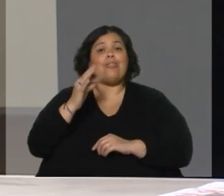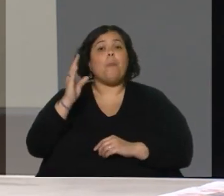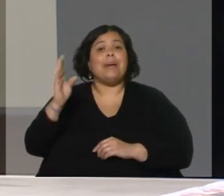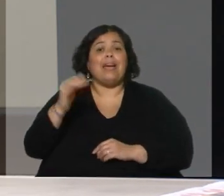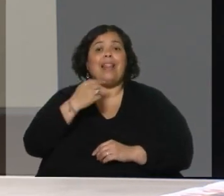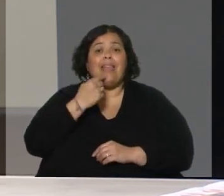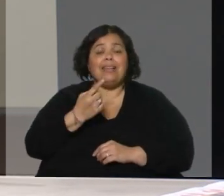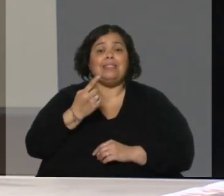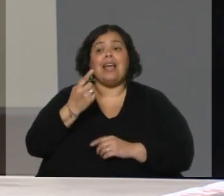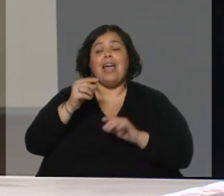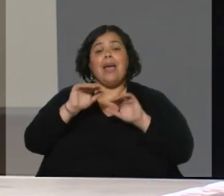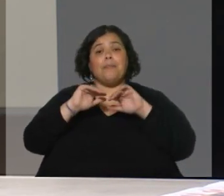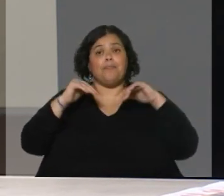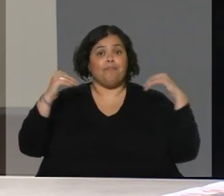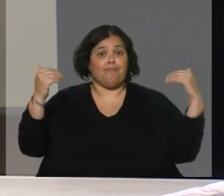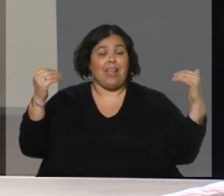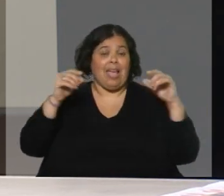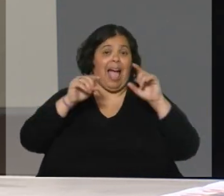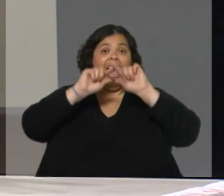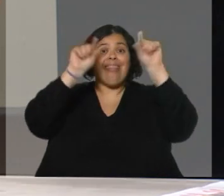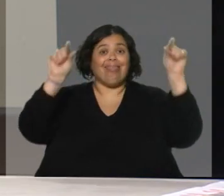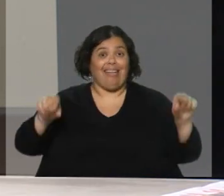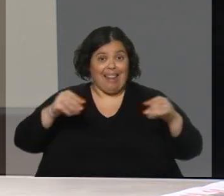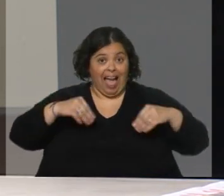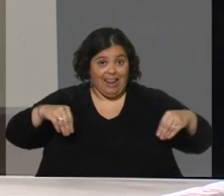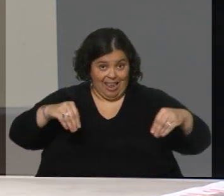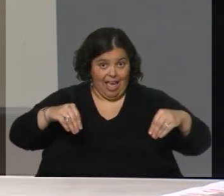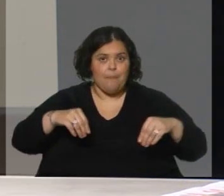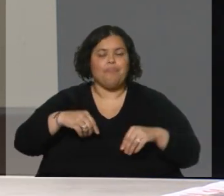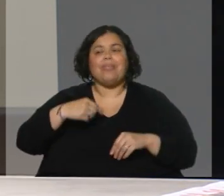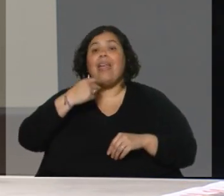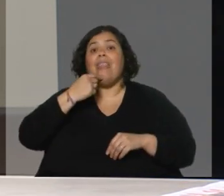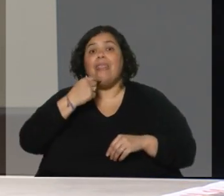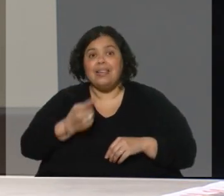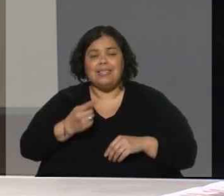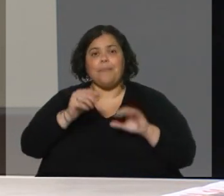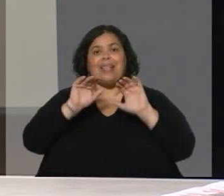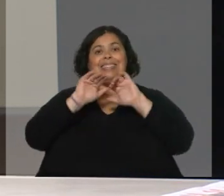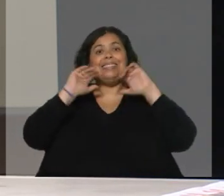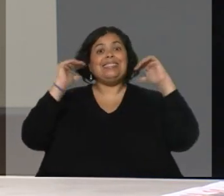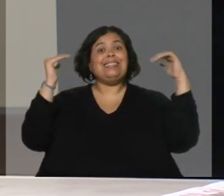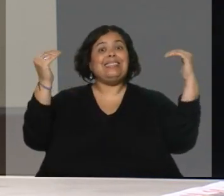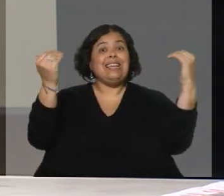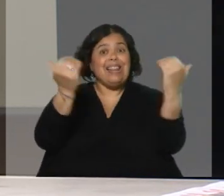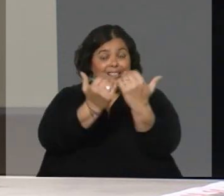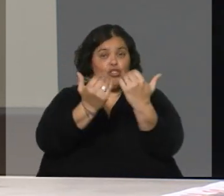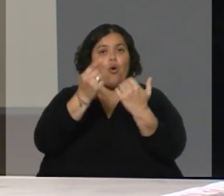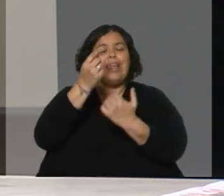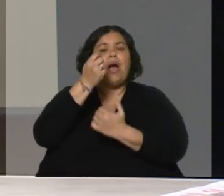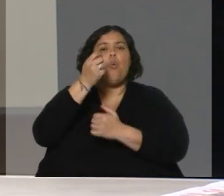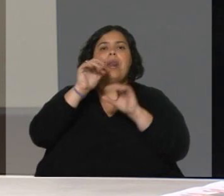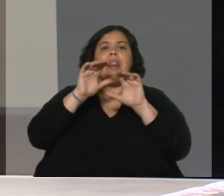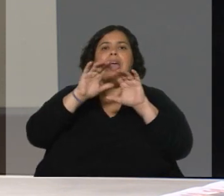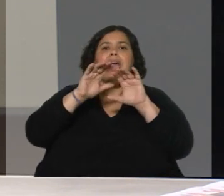había una defesión yo leí la parte histórica de cilindro era un edificio histórico